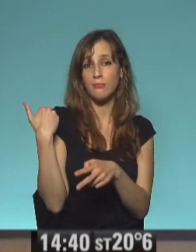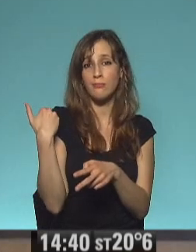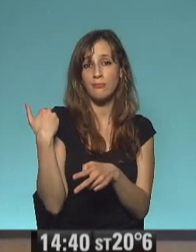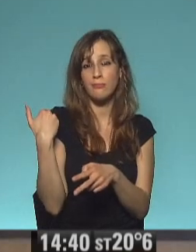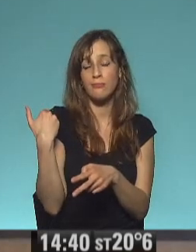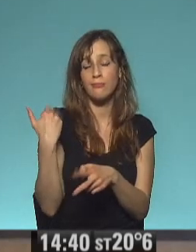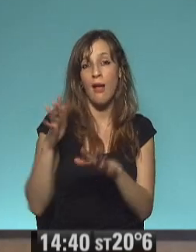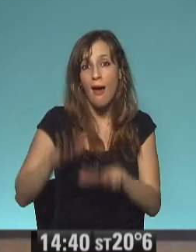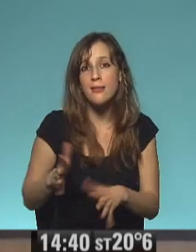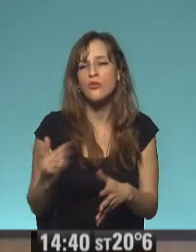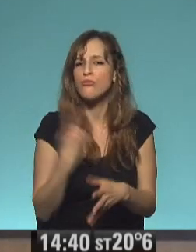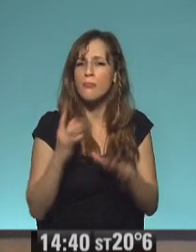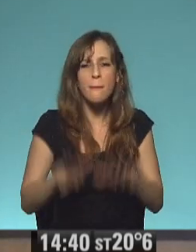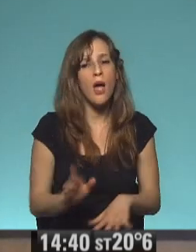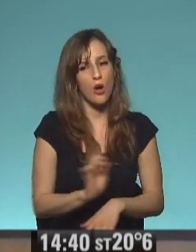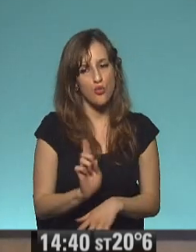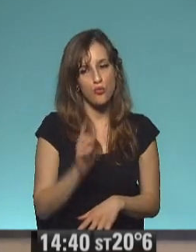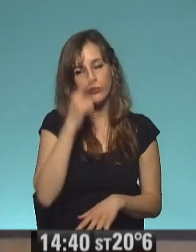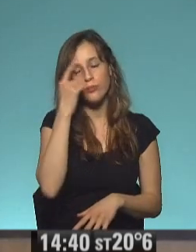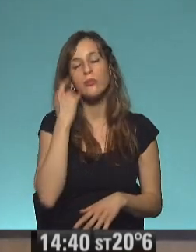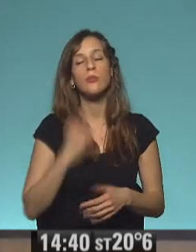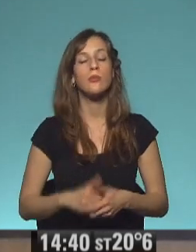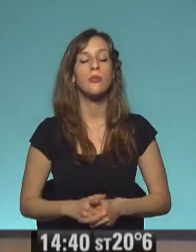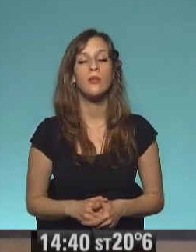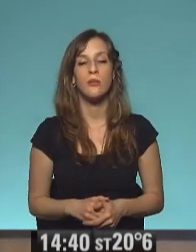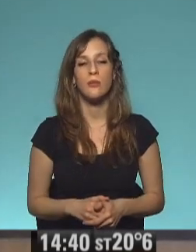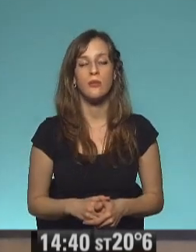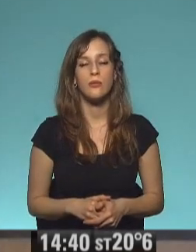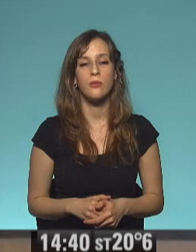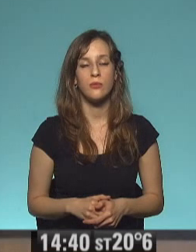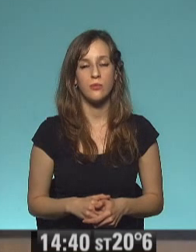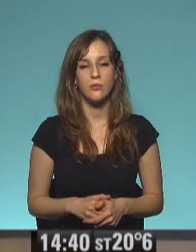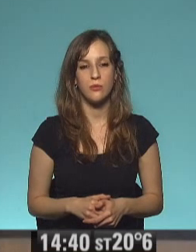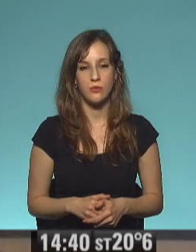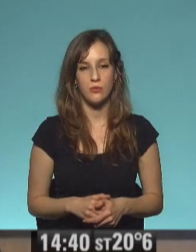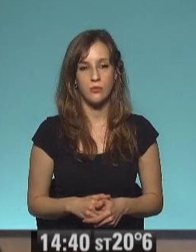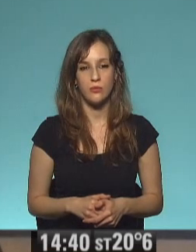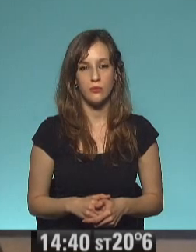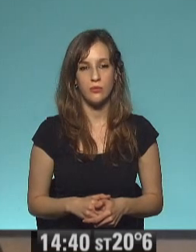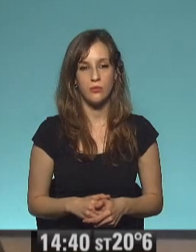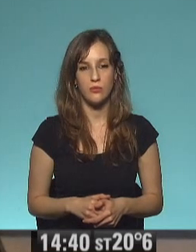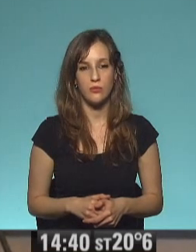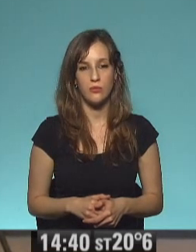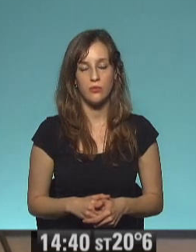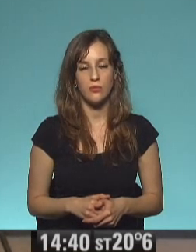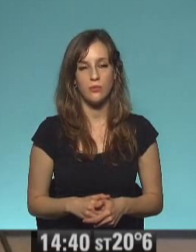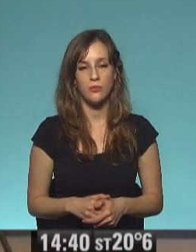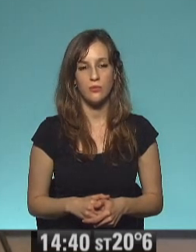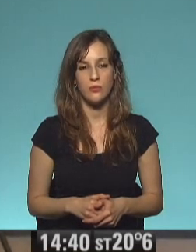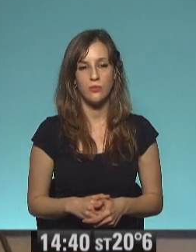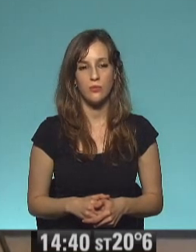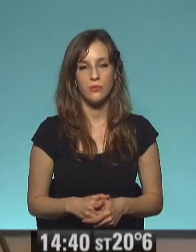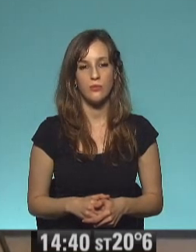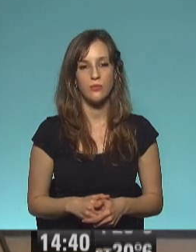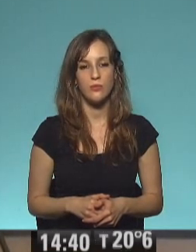Yo le he dicho al pueblo formoseño de que nos íbamos a andar en la misma velocidad que veníamos,